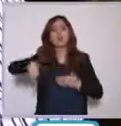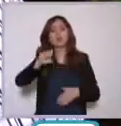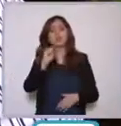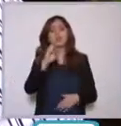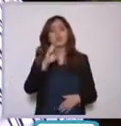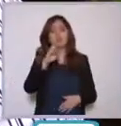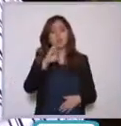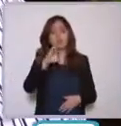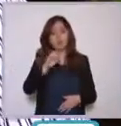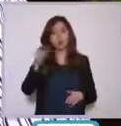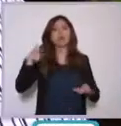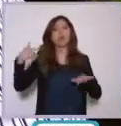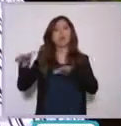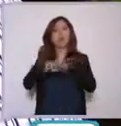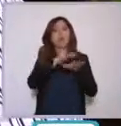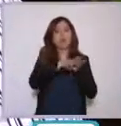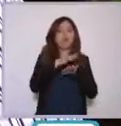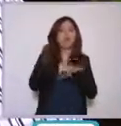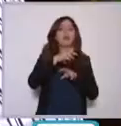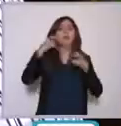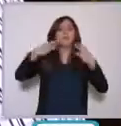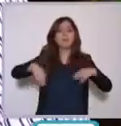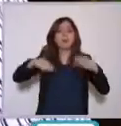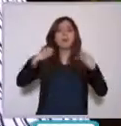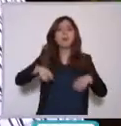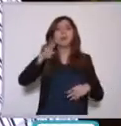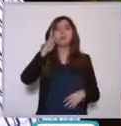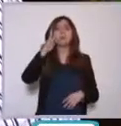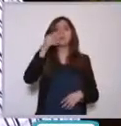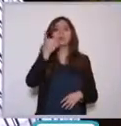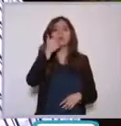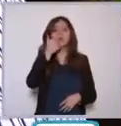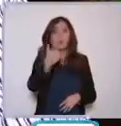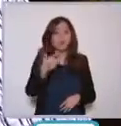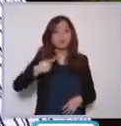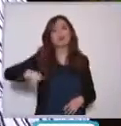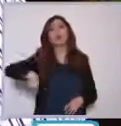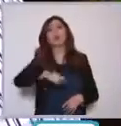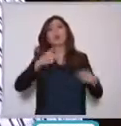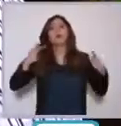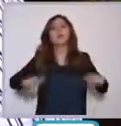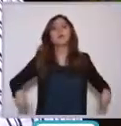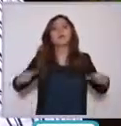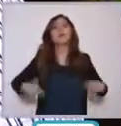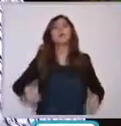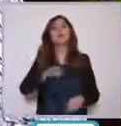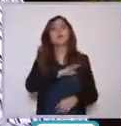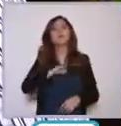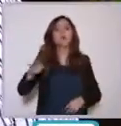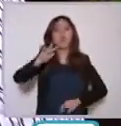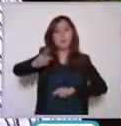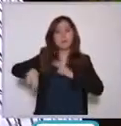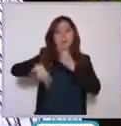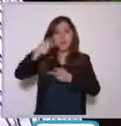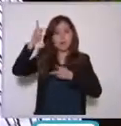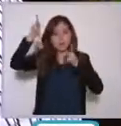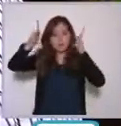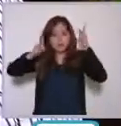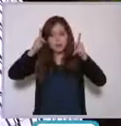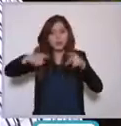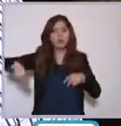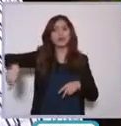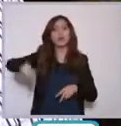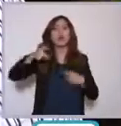una vista buena y que pues la gente se anime a visitarlos de nuevo, ¿no? Porque ya estaban totalmente perdidos